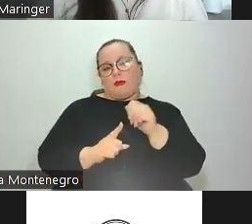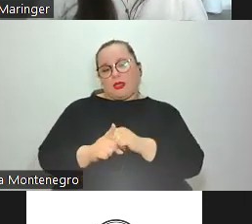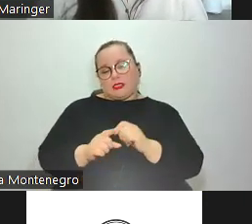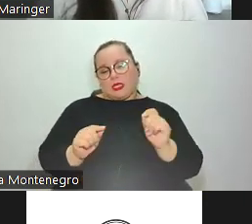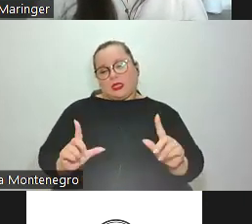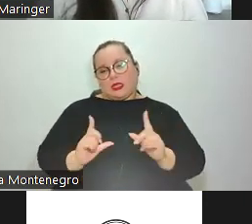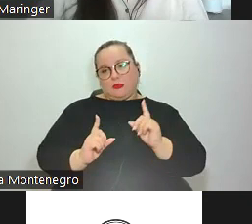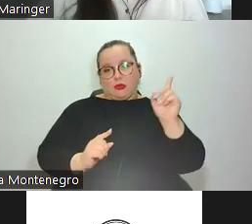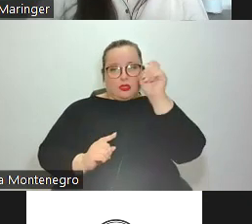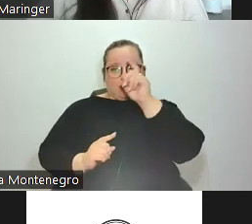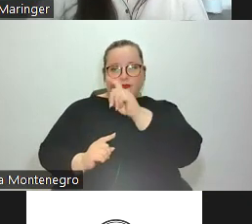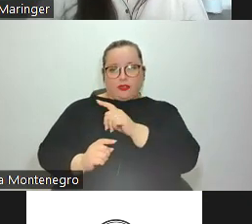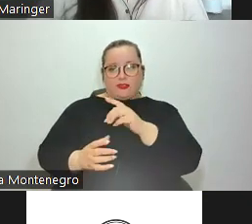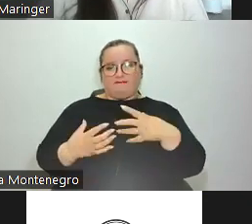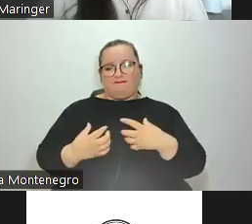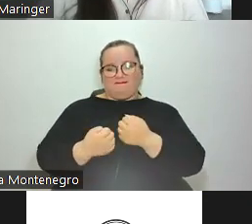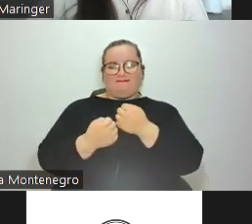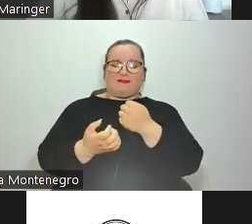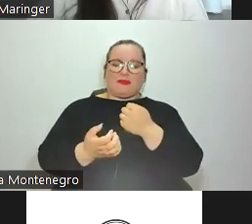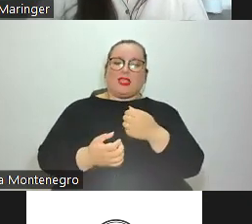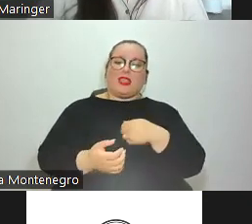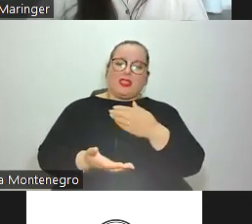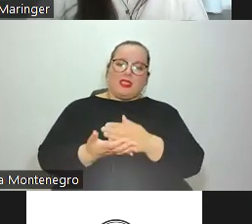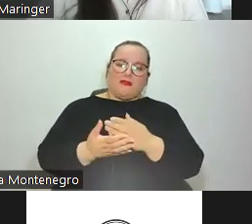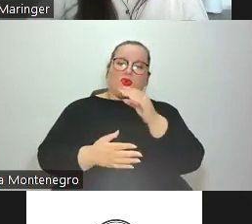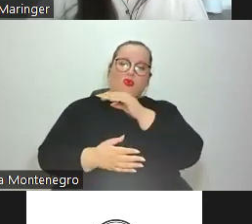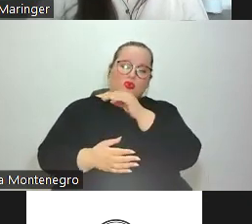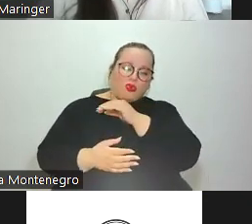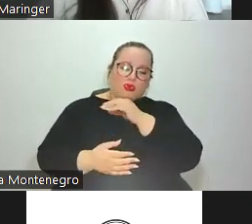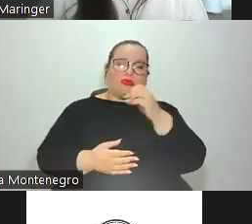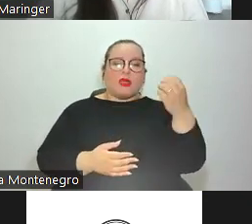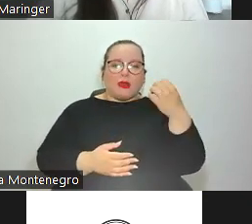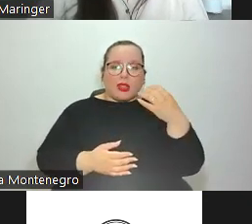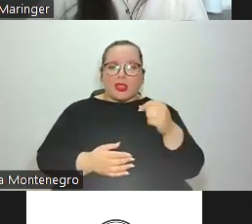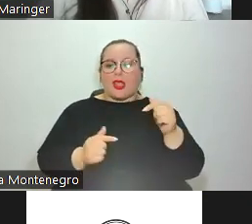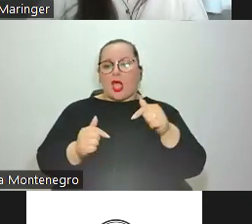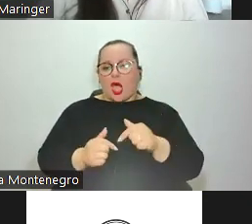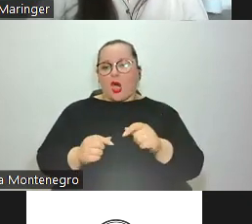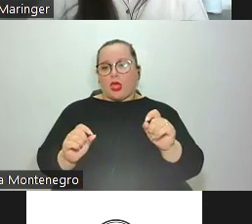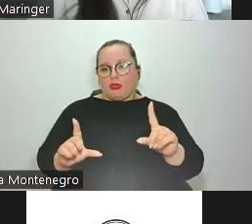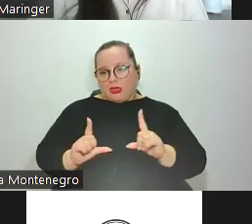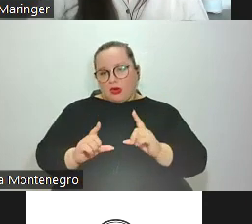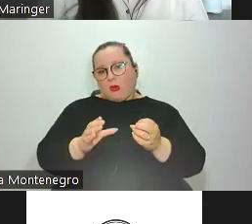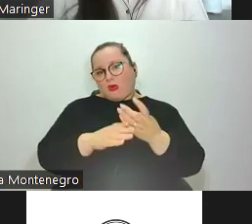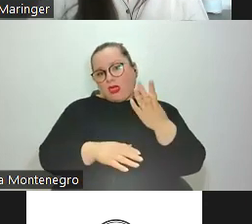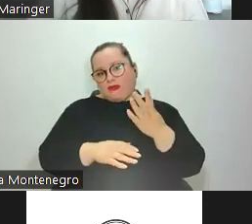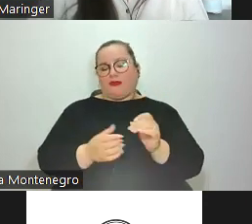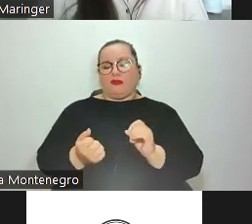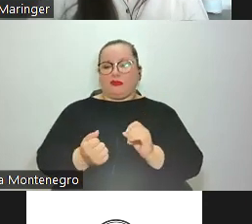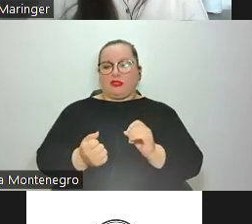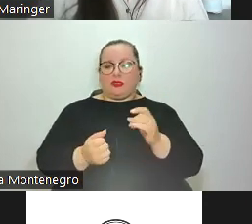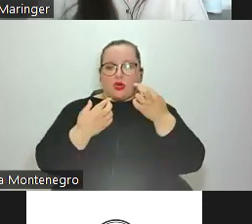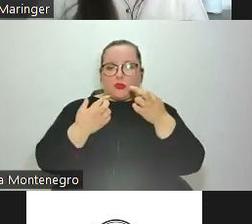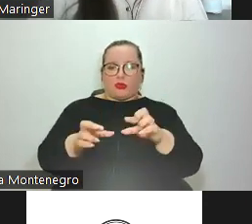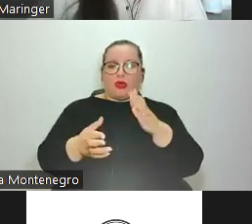le ha costado y le ha frustrado mucho eso. He tenido que hacer cursos, dice, actualmente un diplomado. Yo creo que las oportunidades siempre deberían